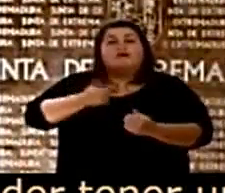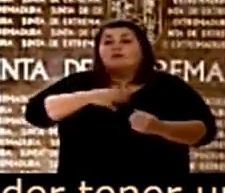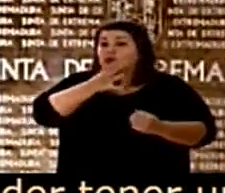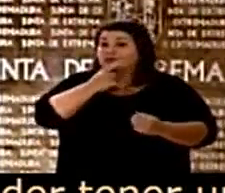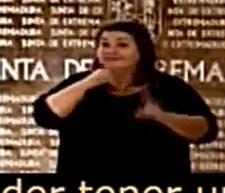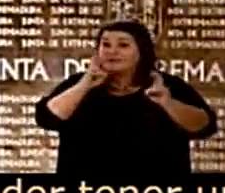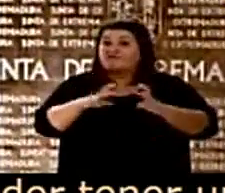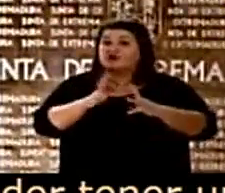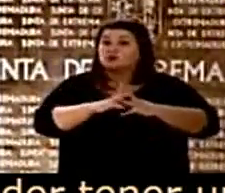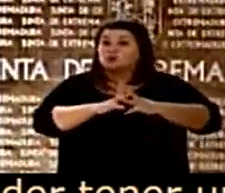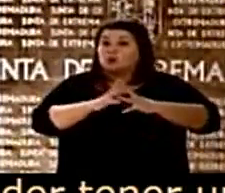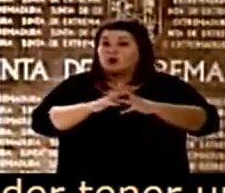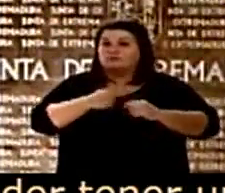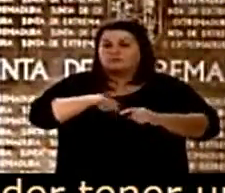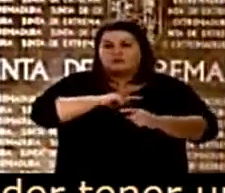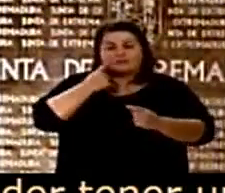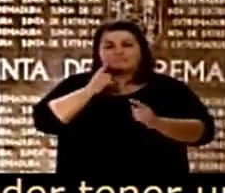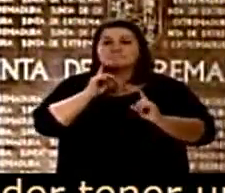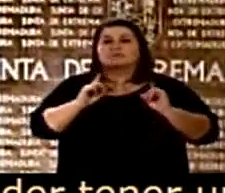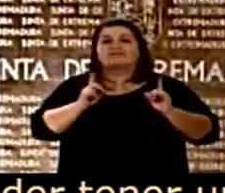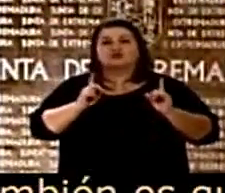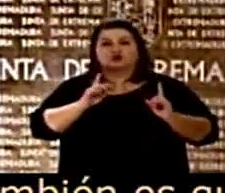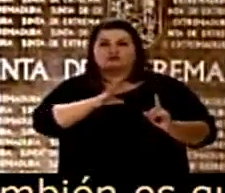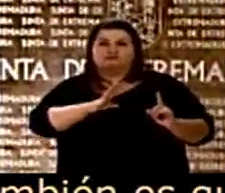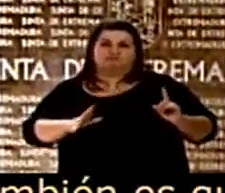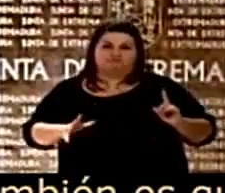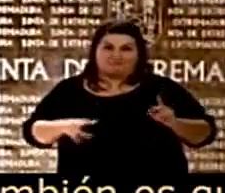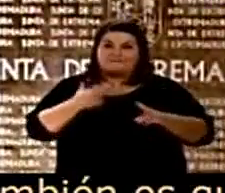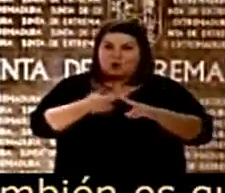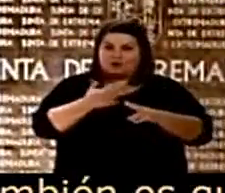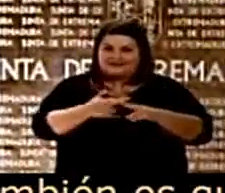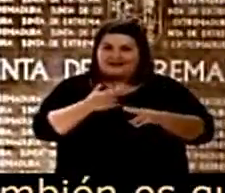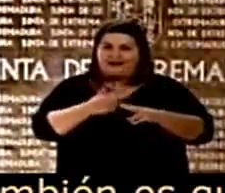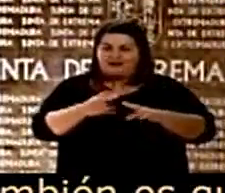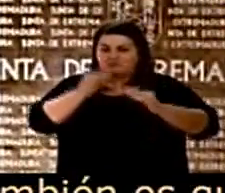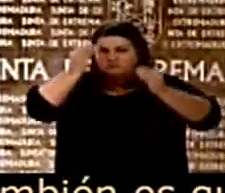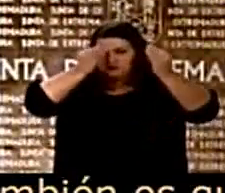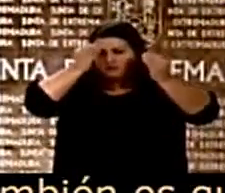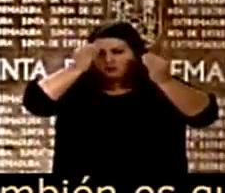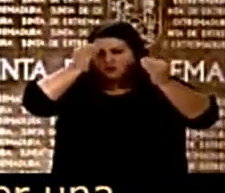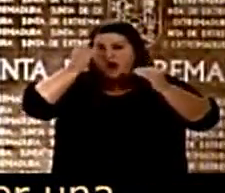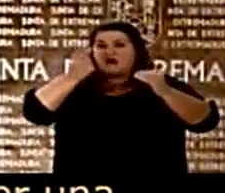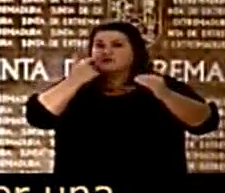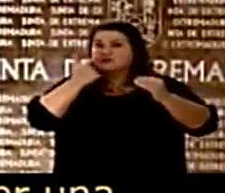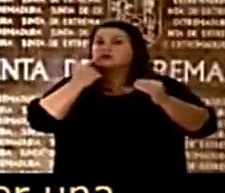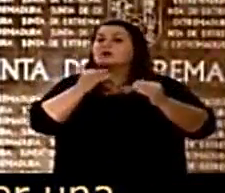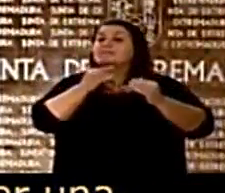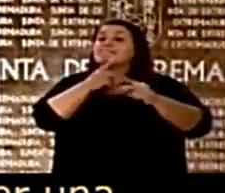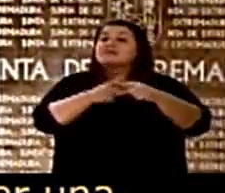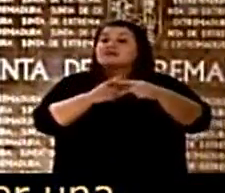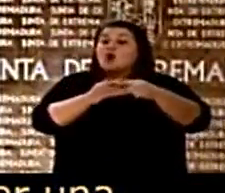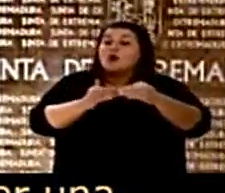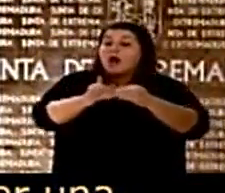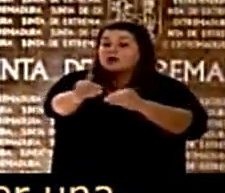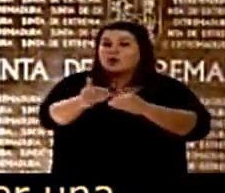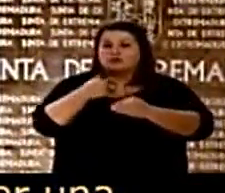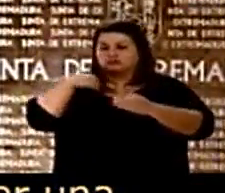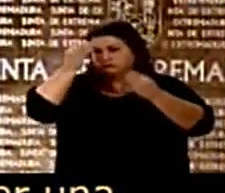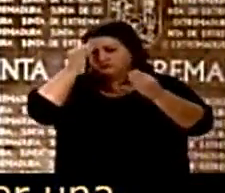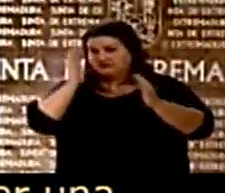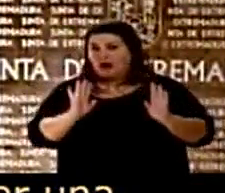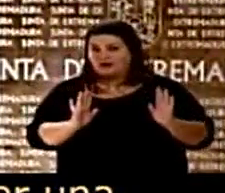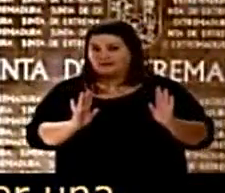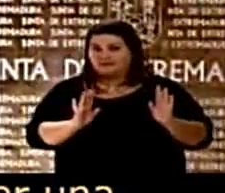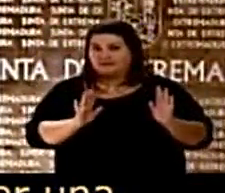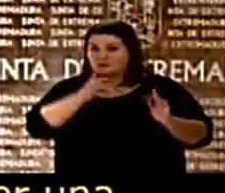infraestructuras pues hay que tener una previsión, ¿no?, y una política pensando en el medio y largo plazo. En estos